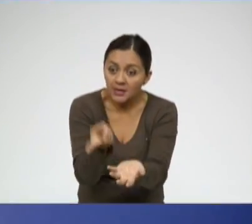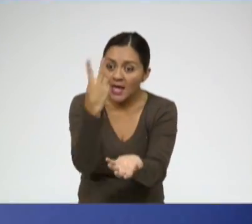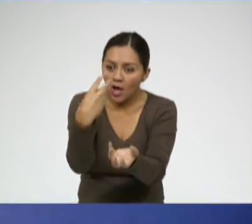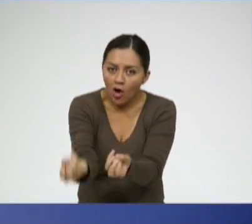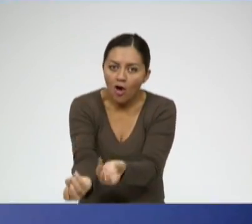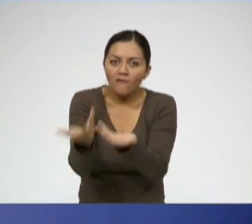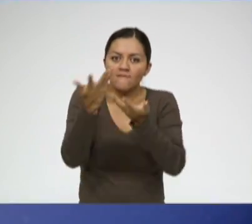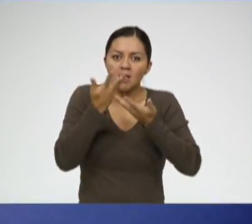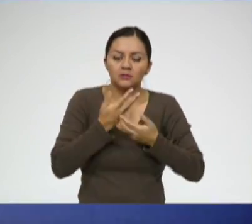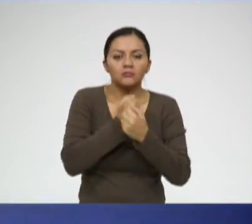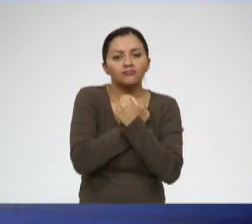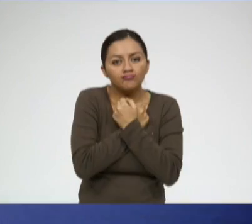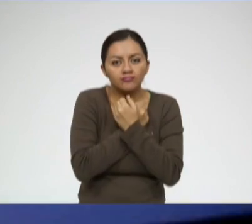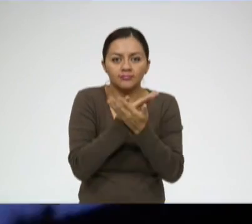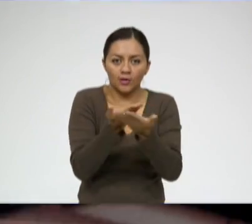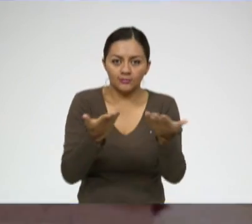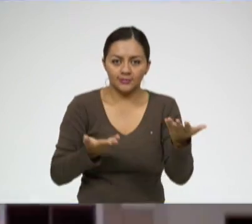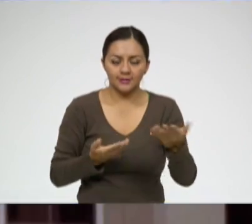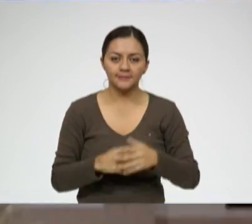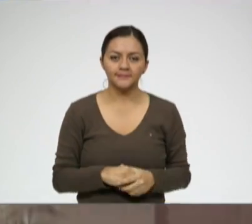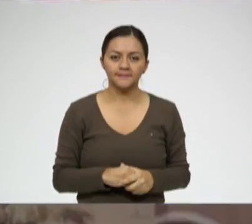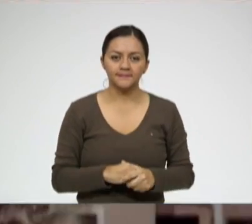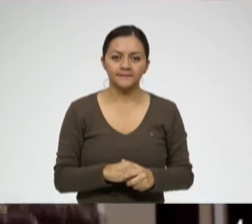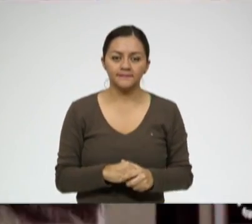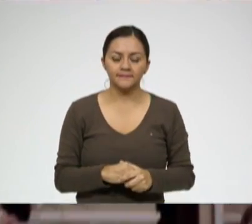cariños, instrumentos.